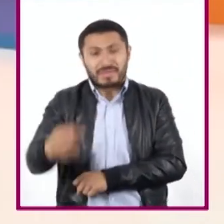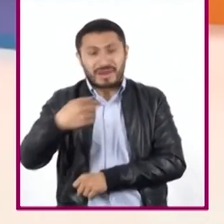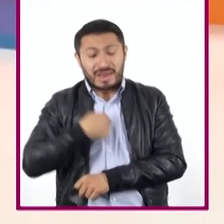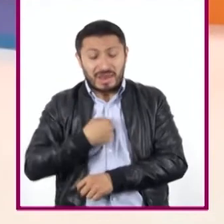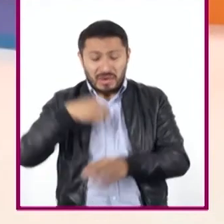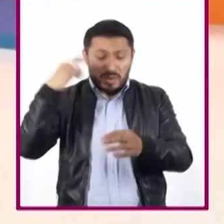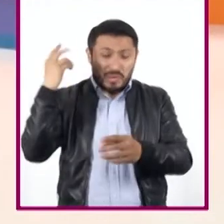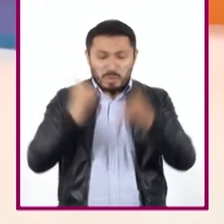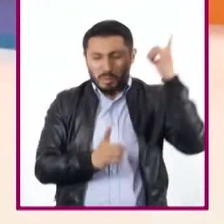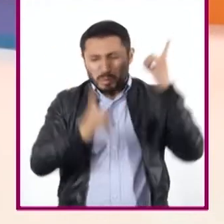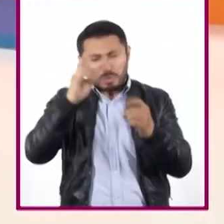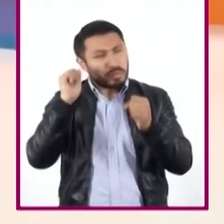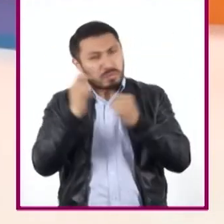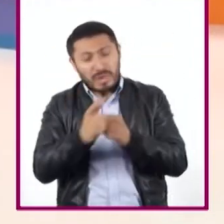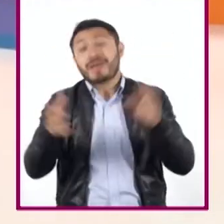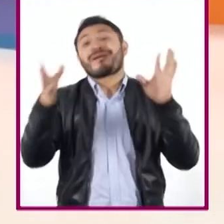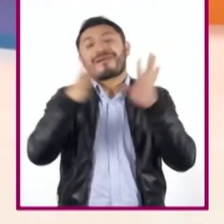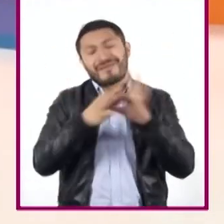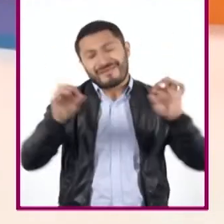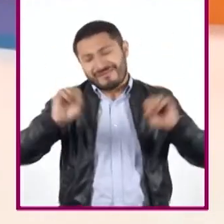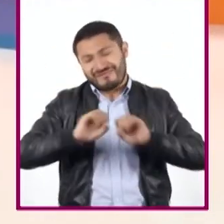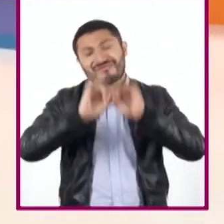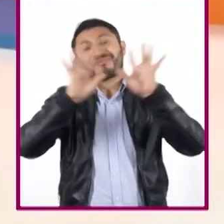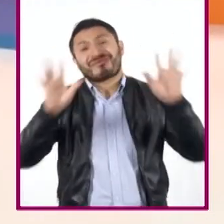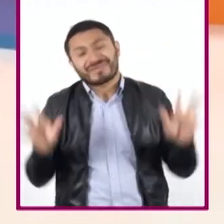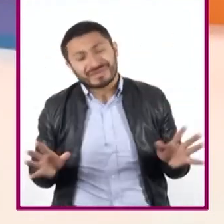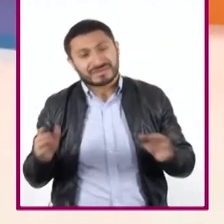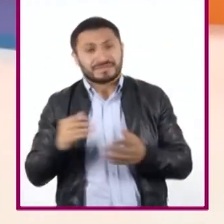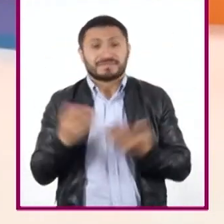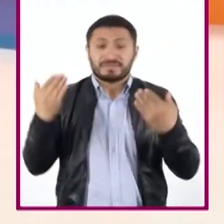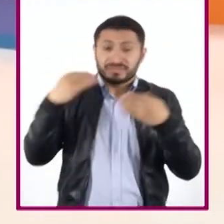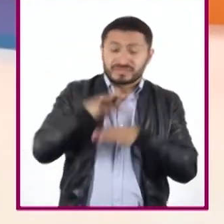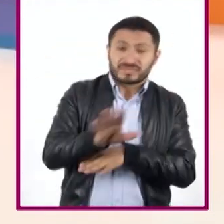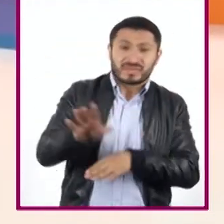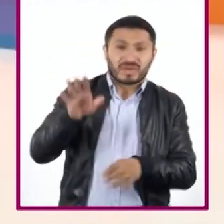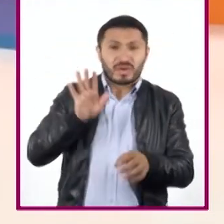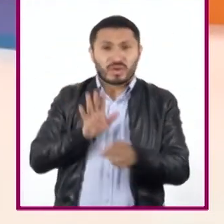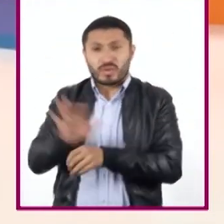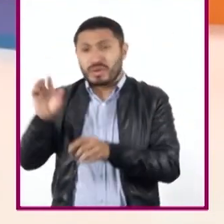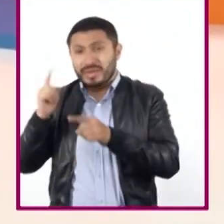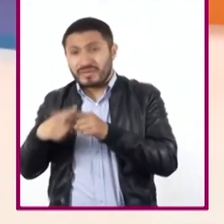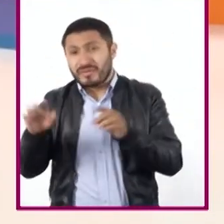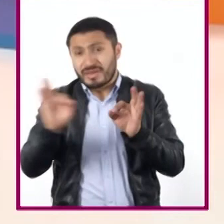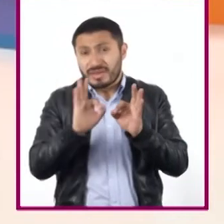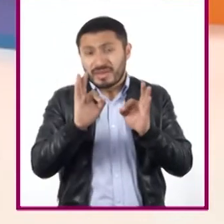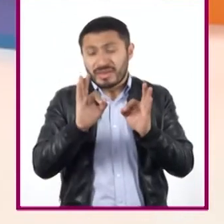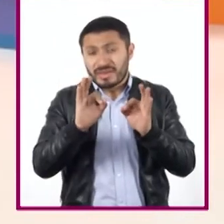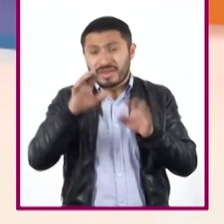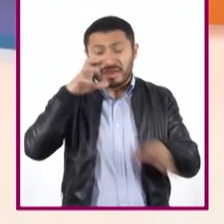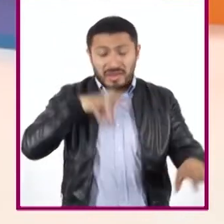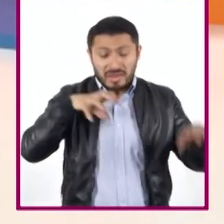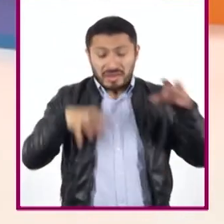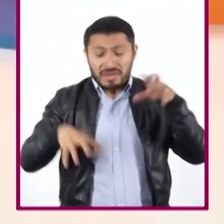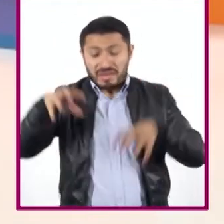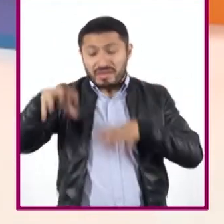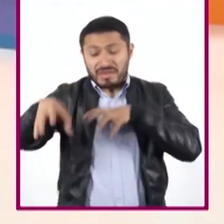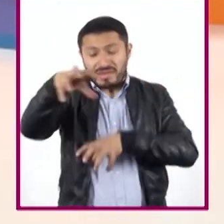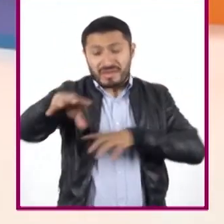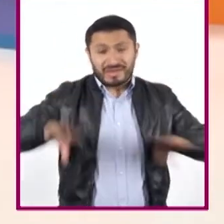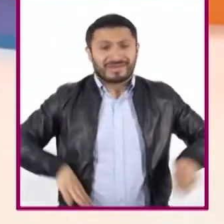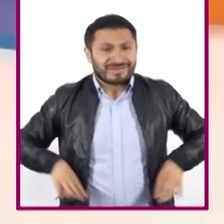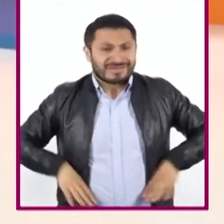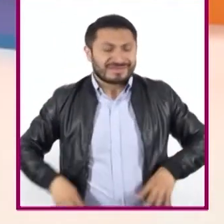dudas o lo que pretenden realizar en lo que concierne a los distintos ámbitos de su vida. Para